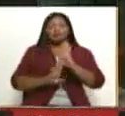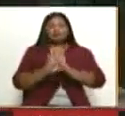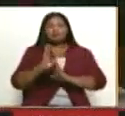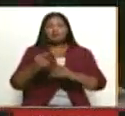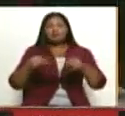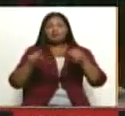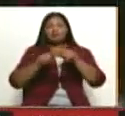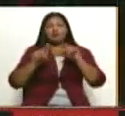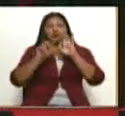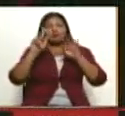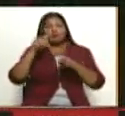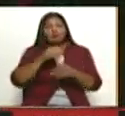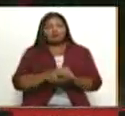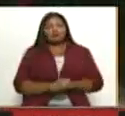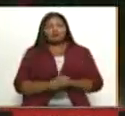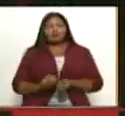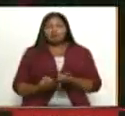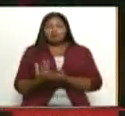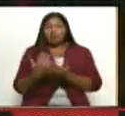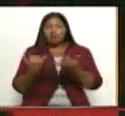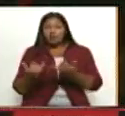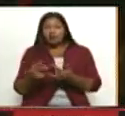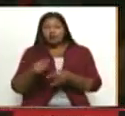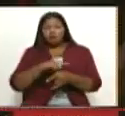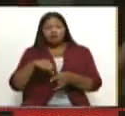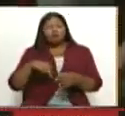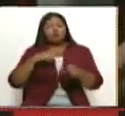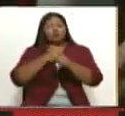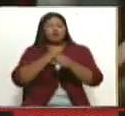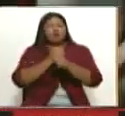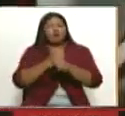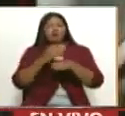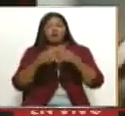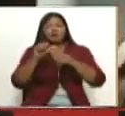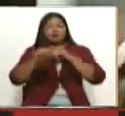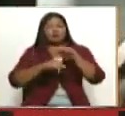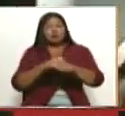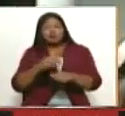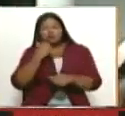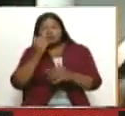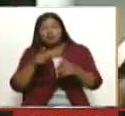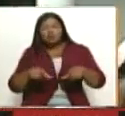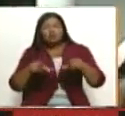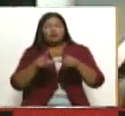avances surgidos a partir de los trabajos de los ciclos previos